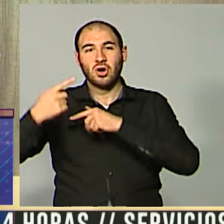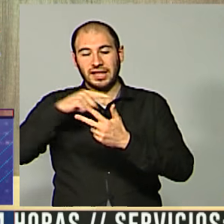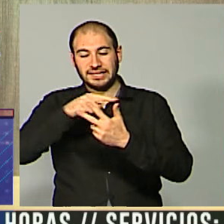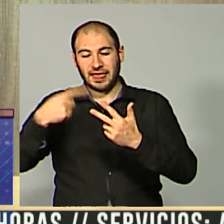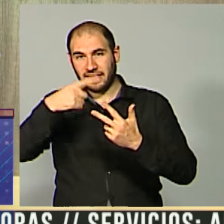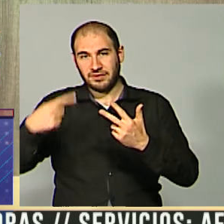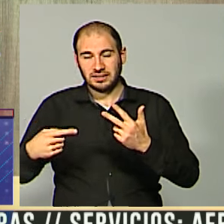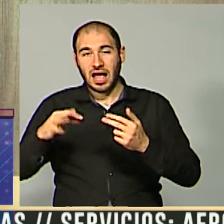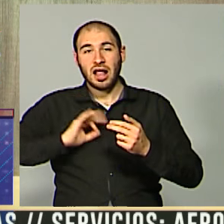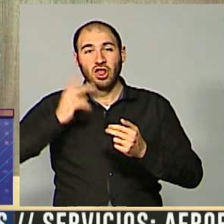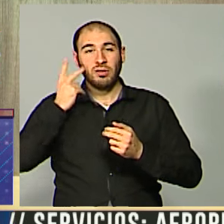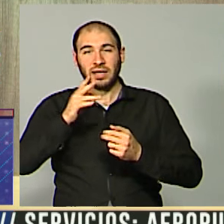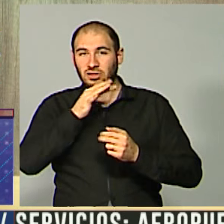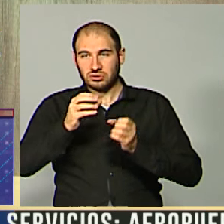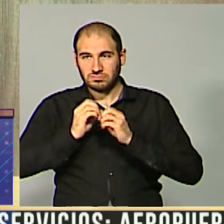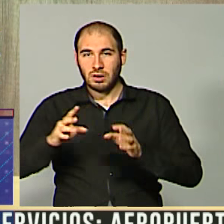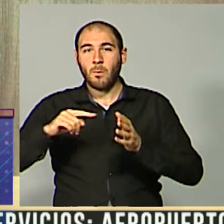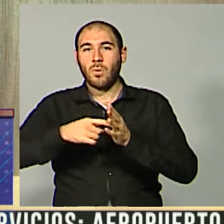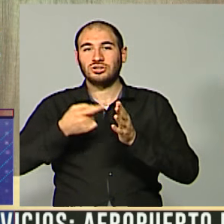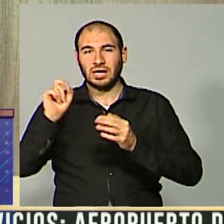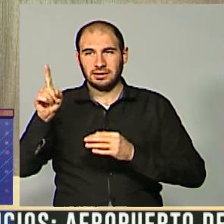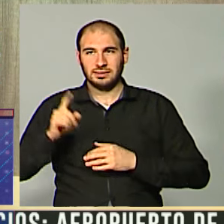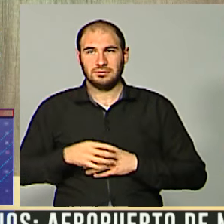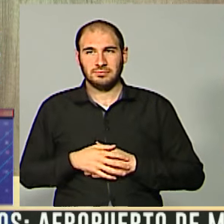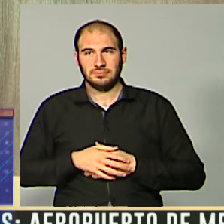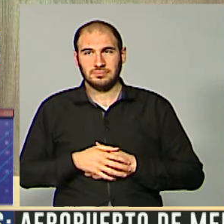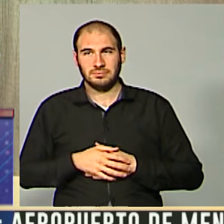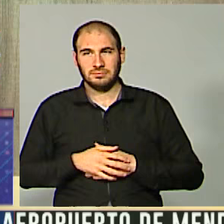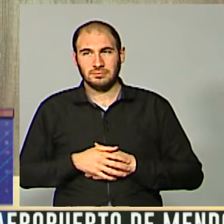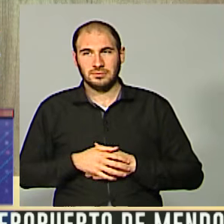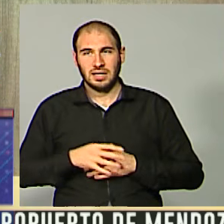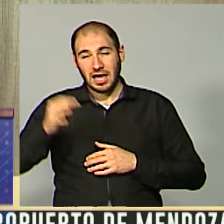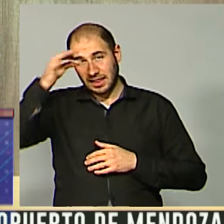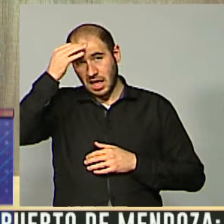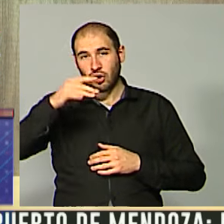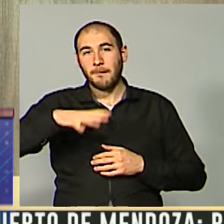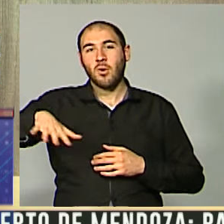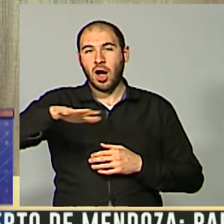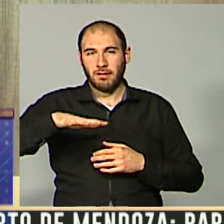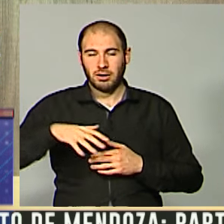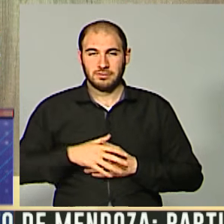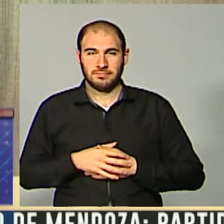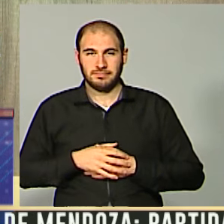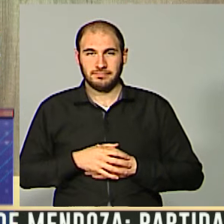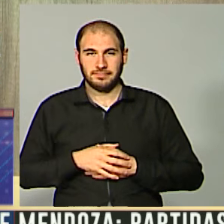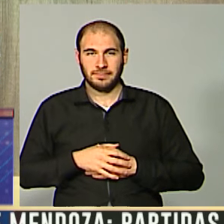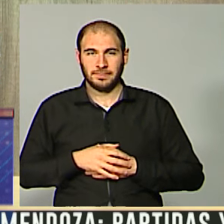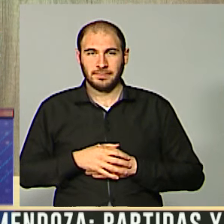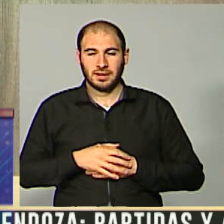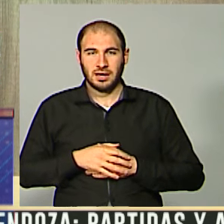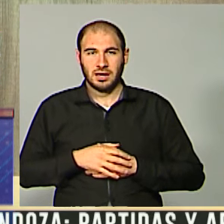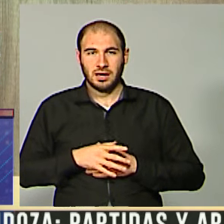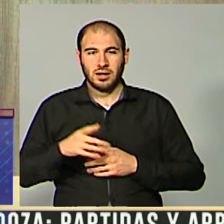se estrenó en el 2014 en Buenos Aires, en el Teatro del Pueblo, y bueno, en realidad los